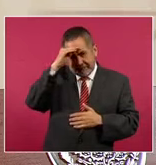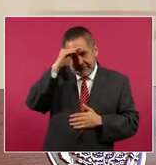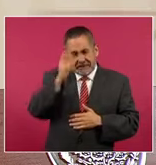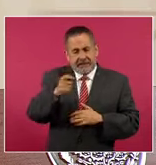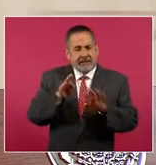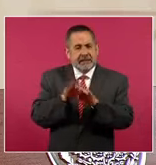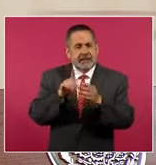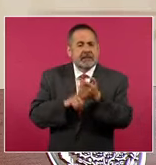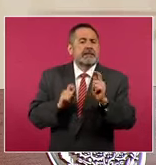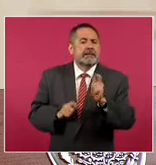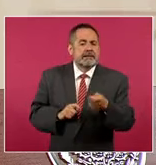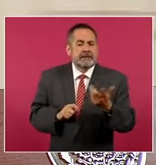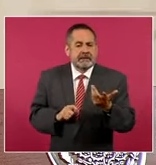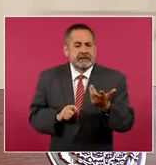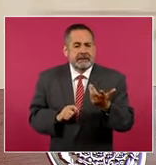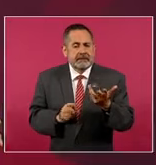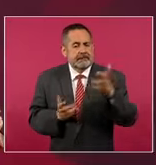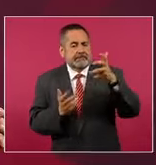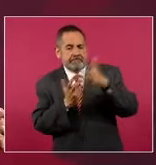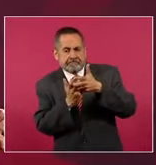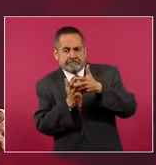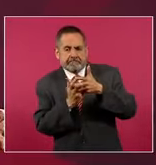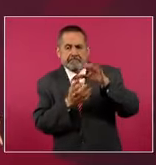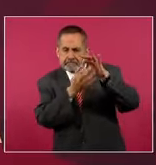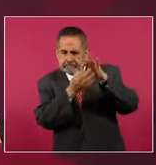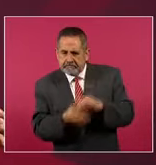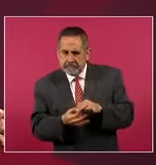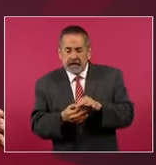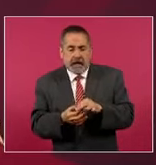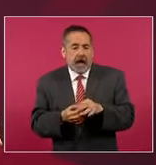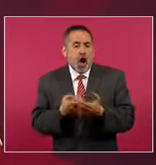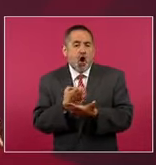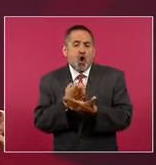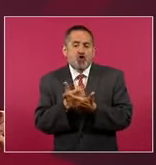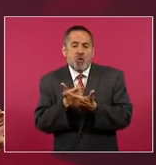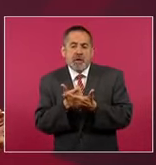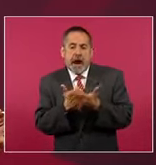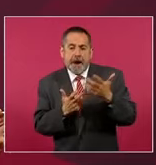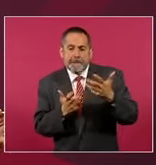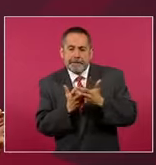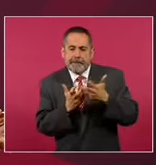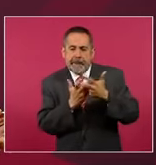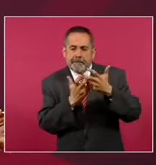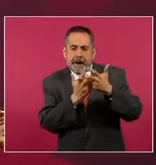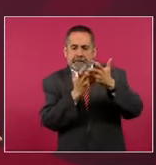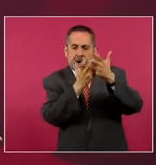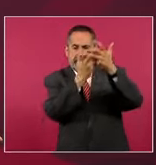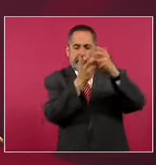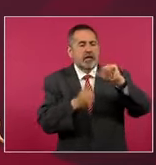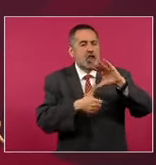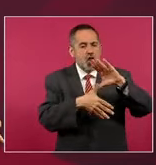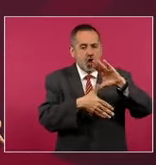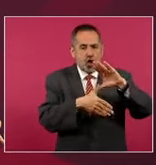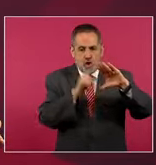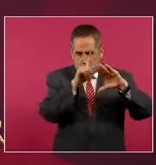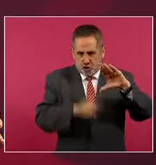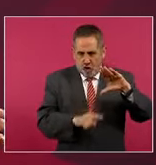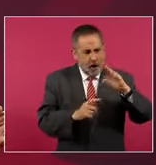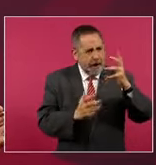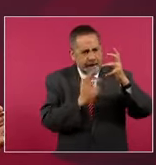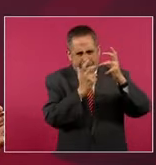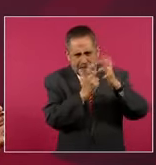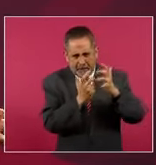es que se integren más las economías de los países del continente americano,